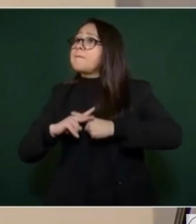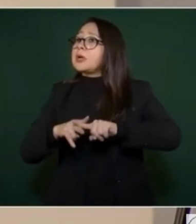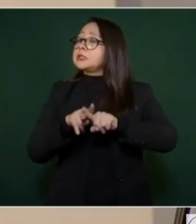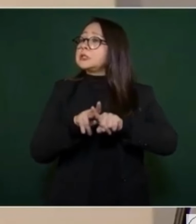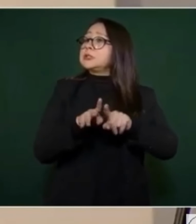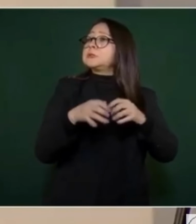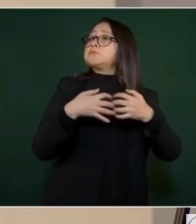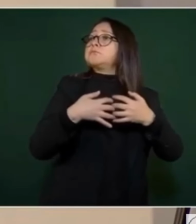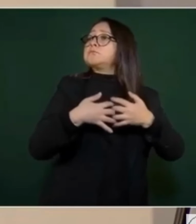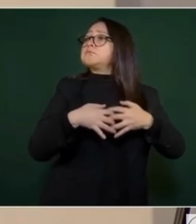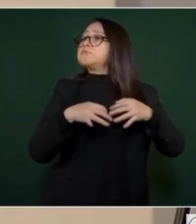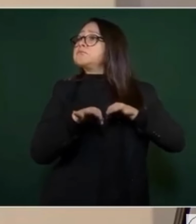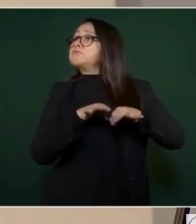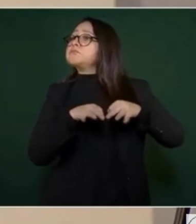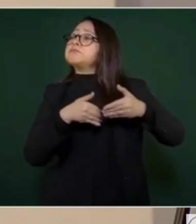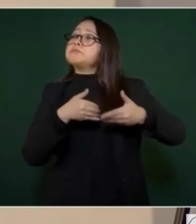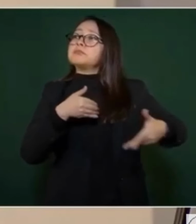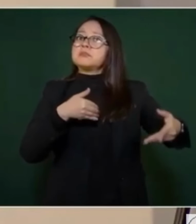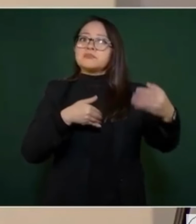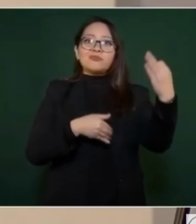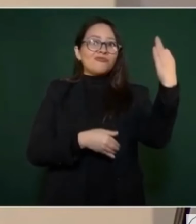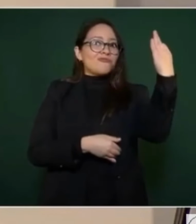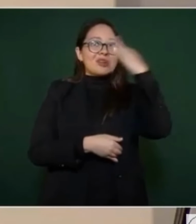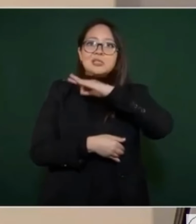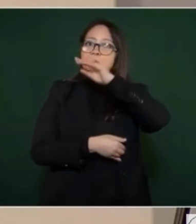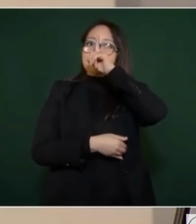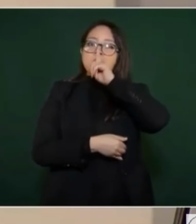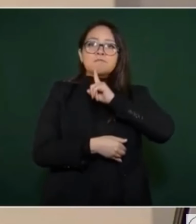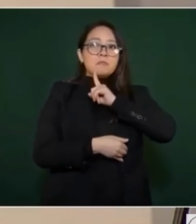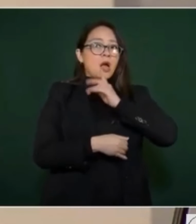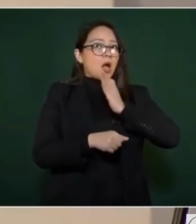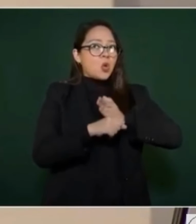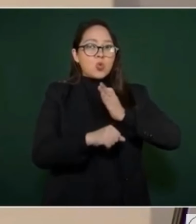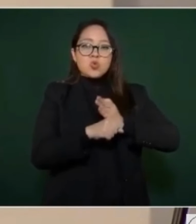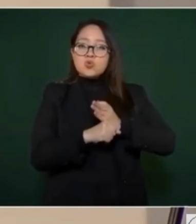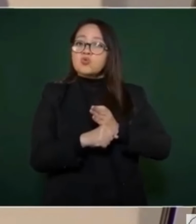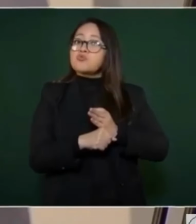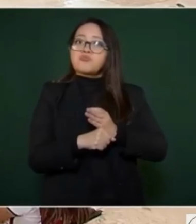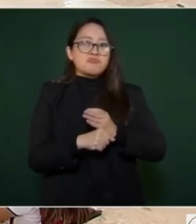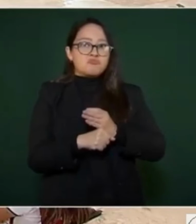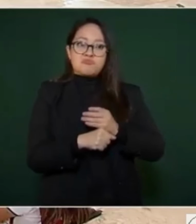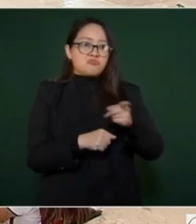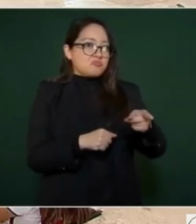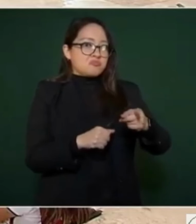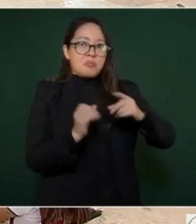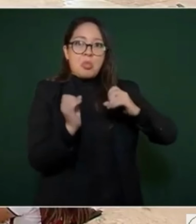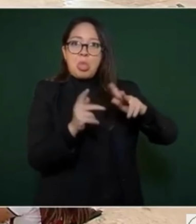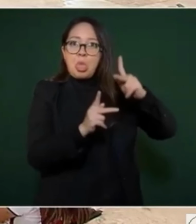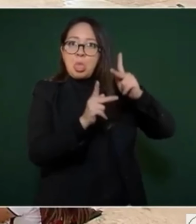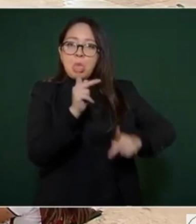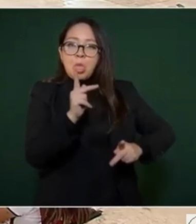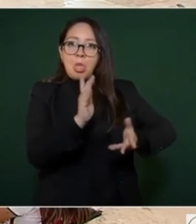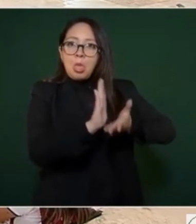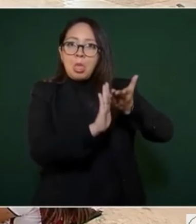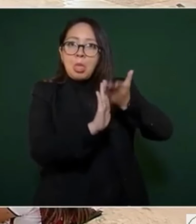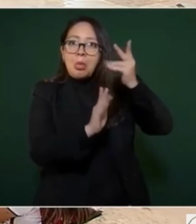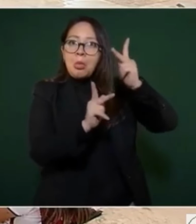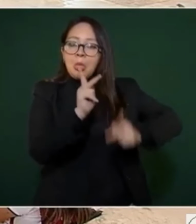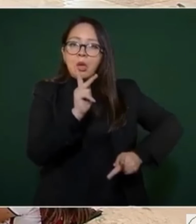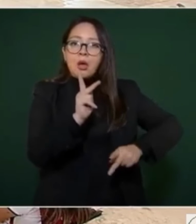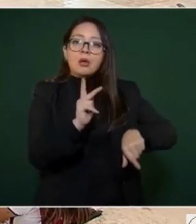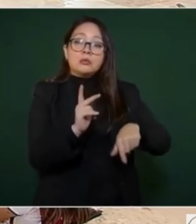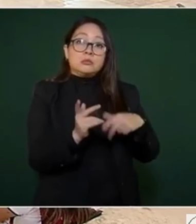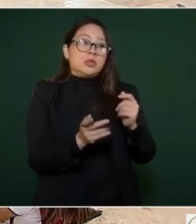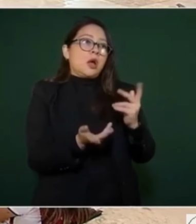falso. Hasta la fecha no se ha terminado. Efectivamente, otra empresa compró el